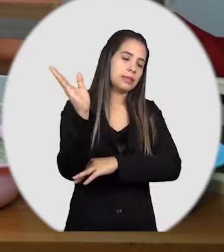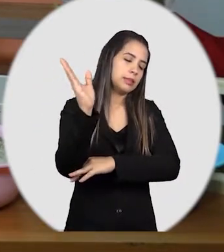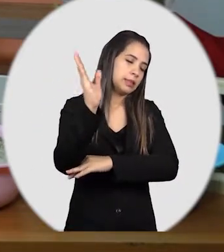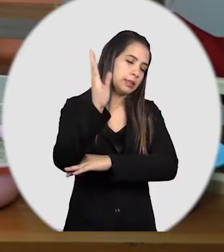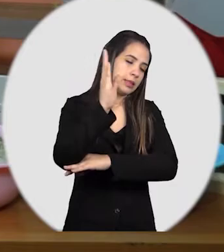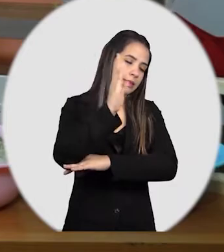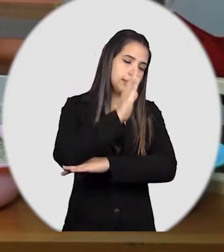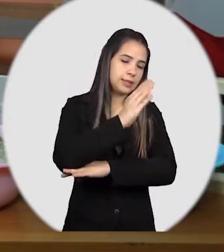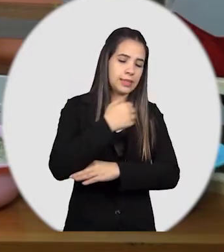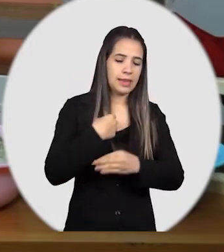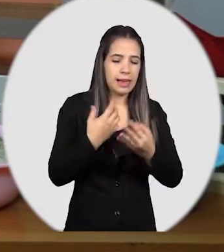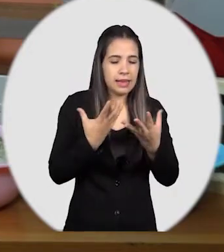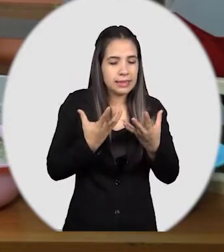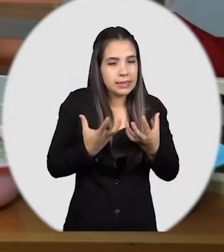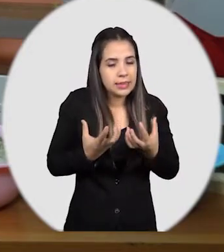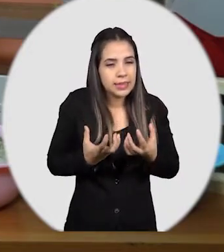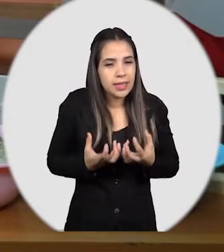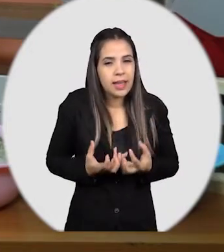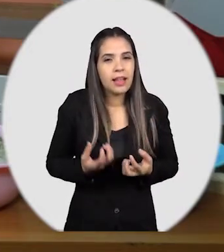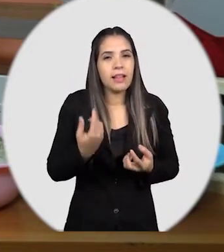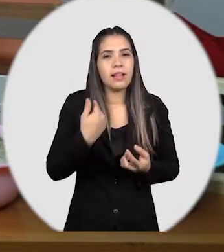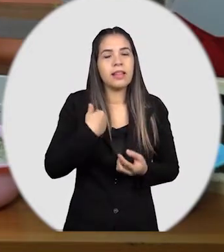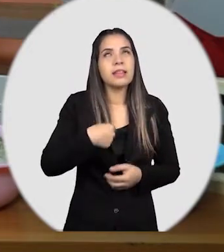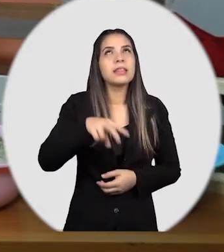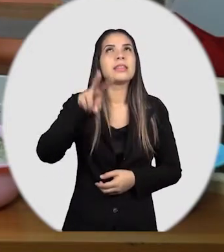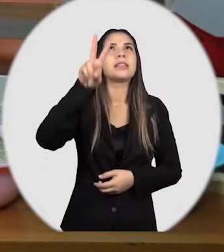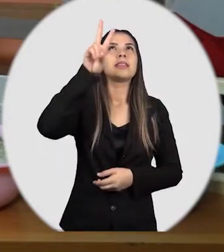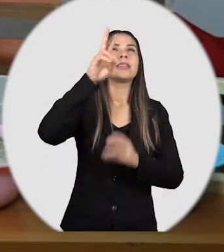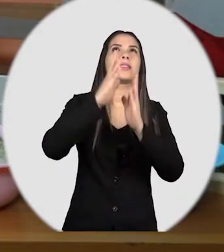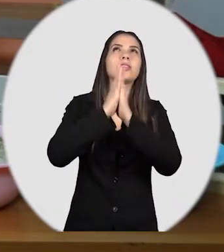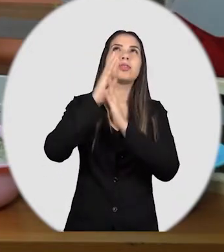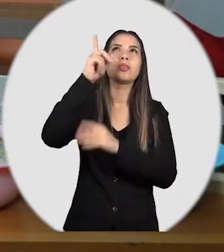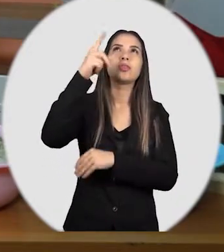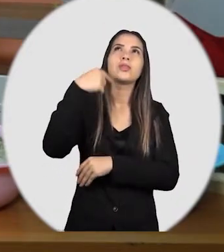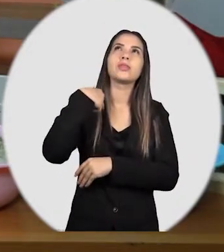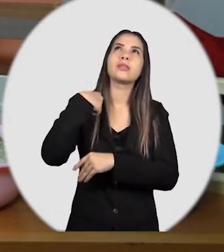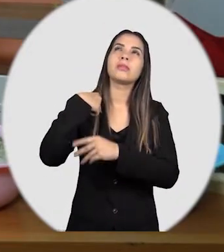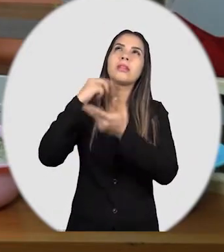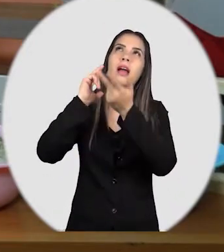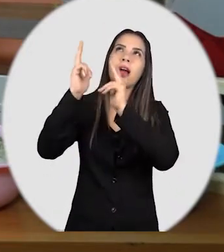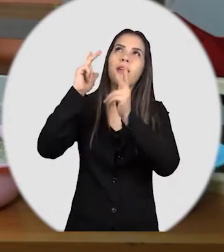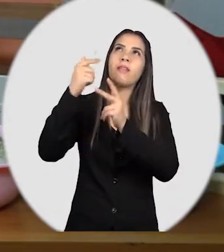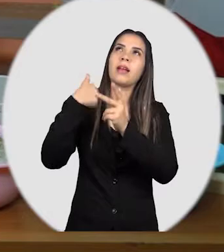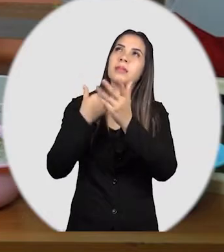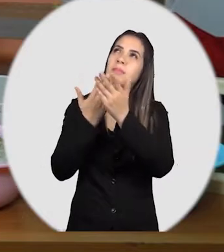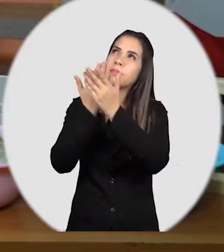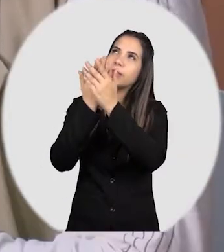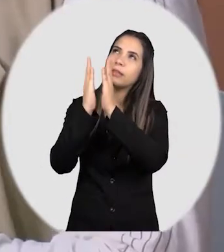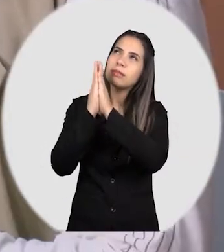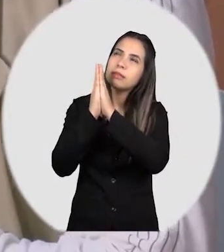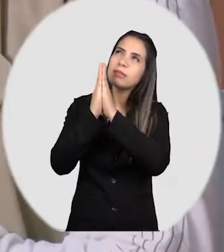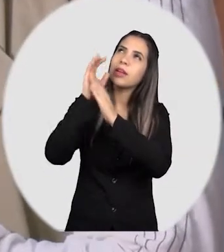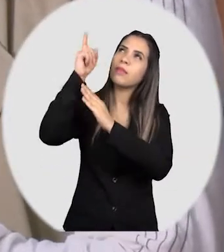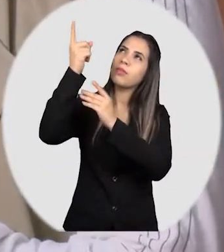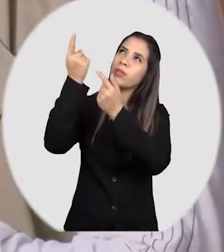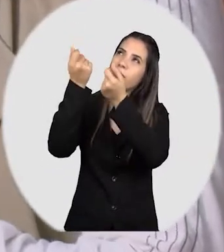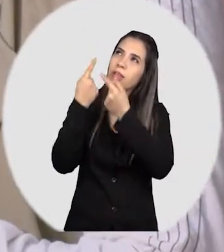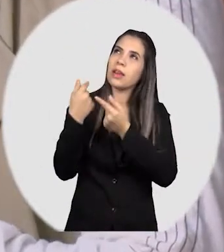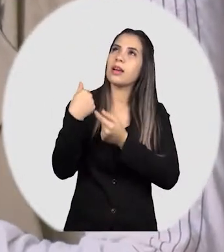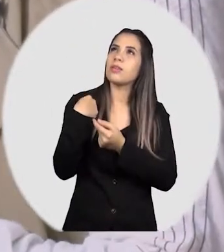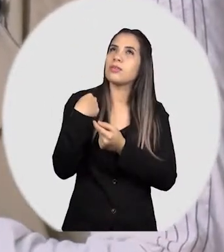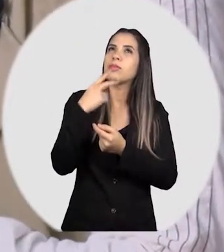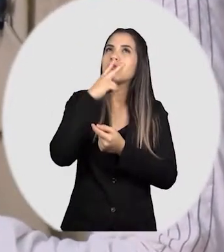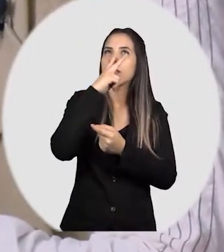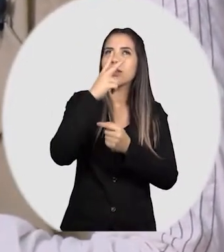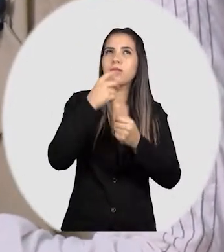era lo que me faltaba, era una oportunidad de publicidad realmente de la marca, ¿verdad? Que era todo lo que me faltaba, y después de